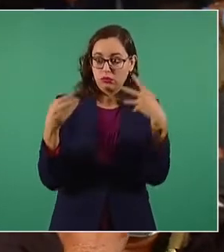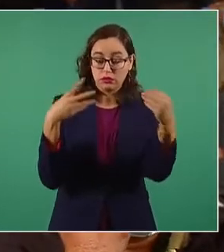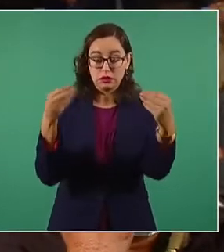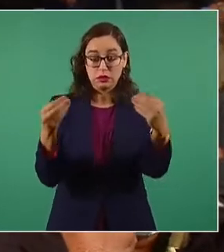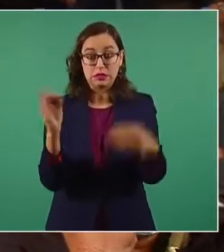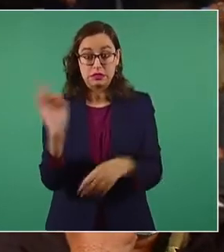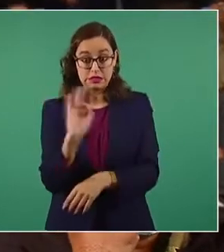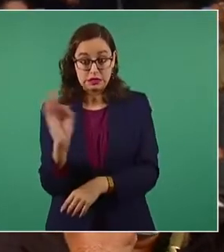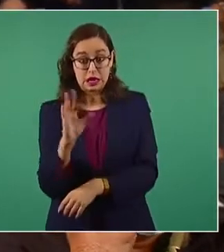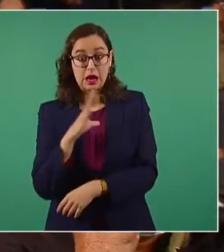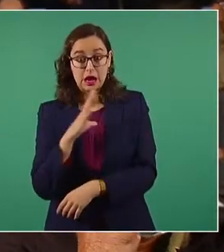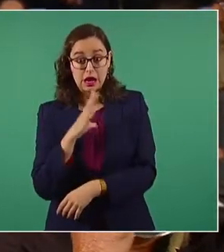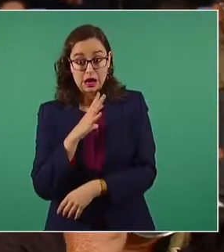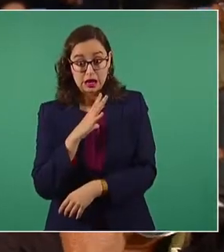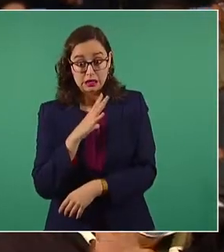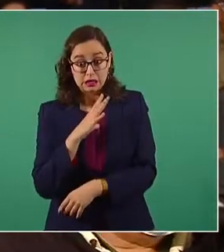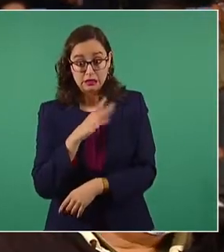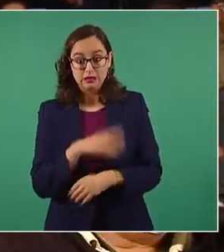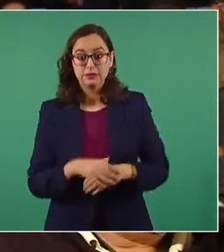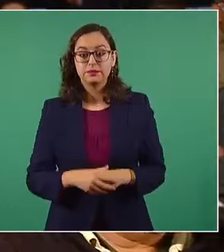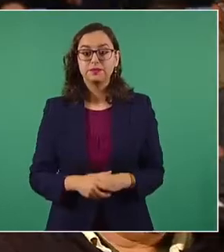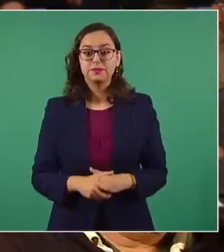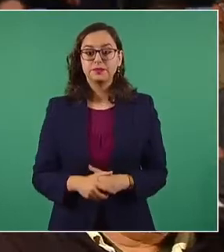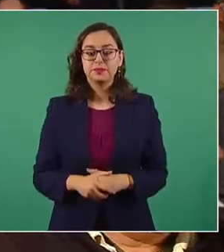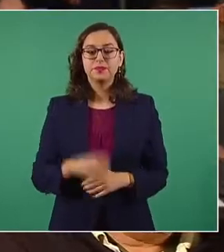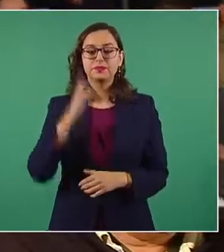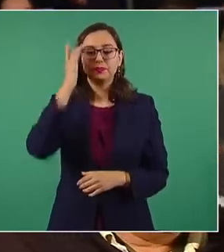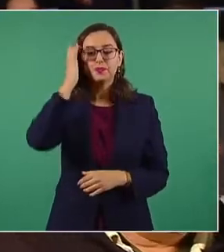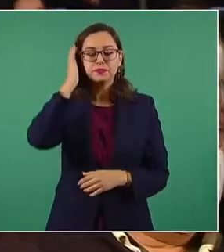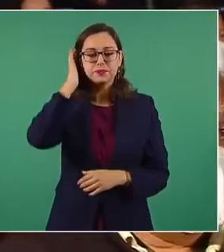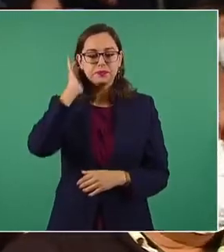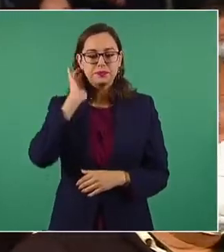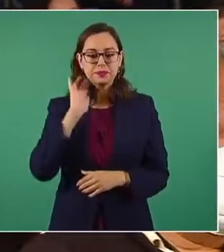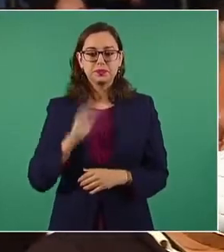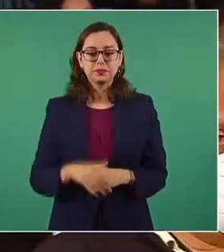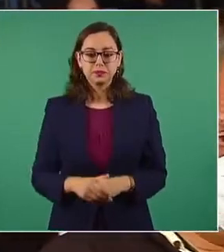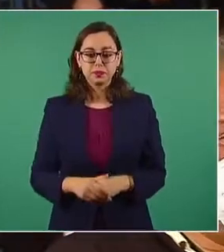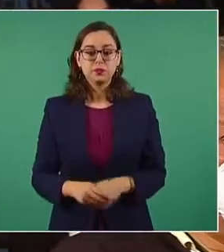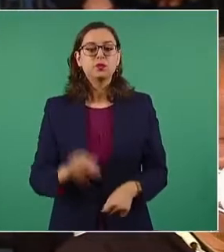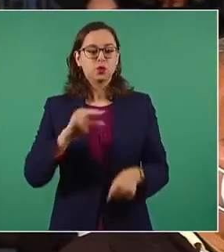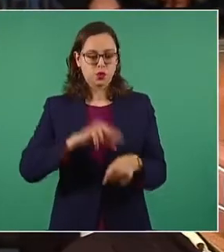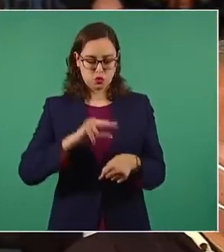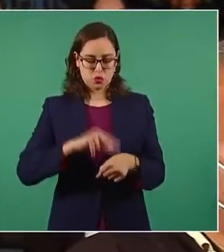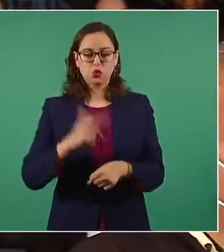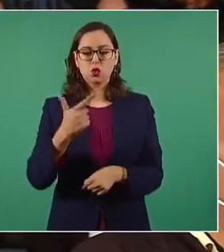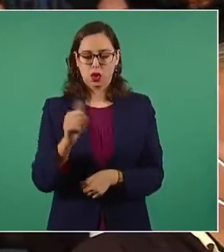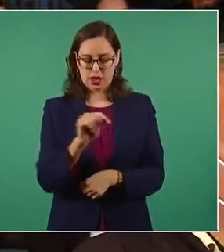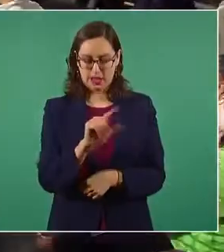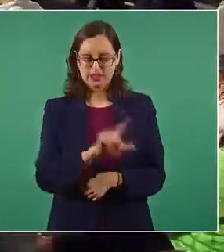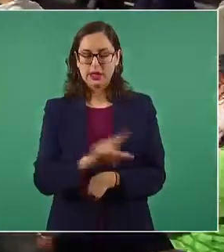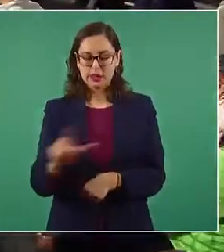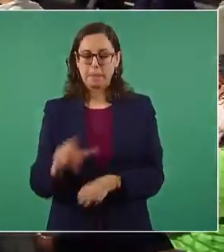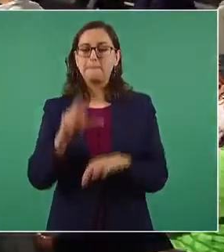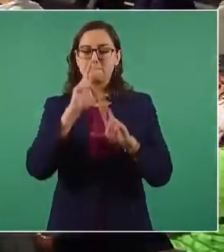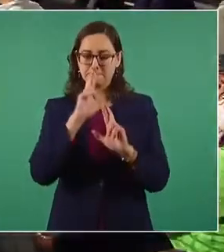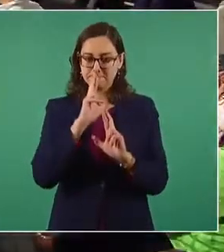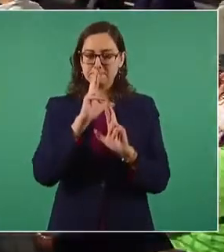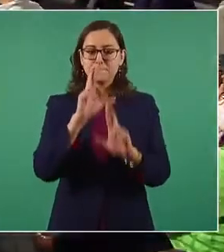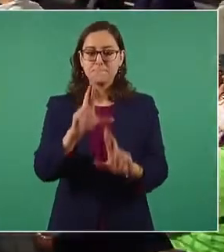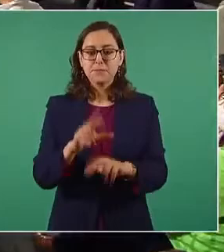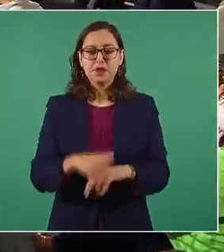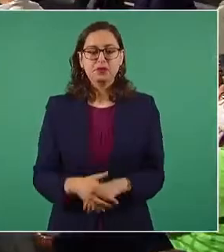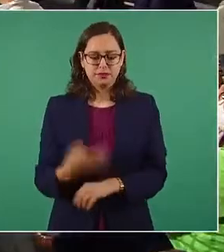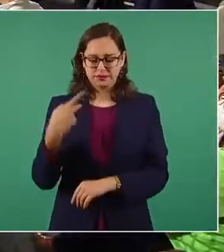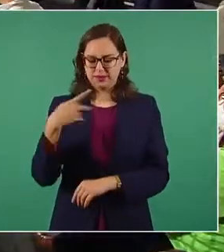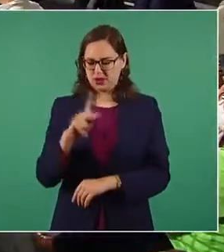Pues va a responder el doctor López-Gatell, pero yo quiero utilizar